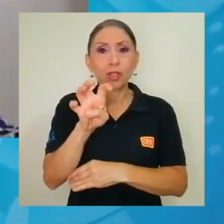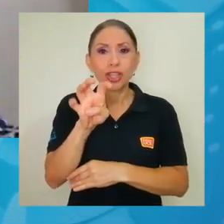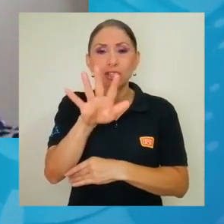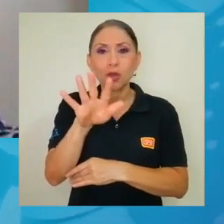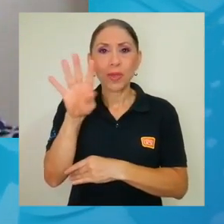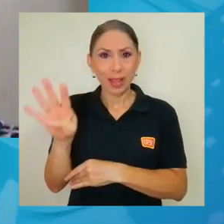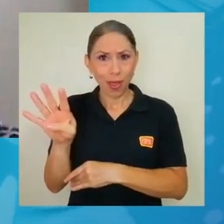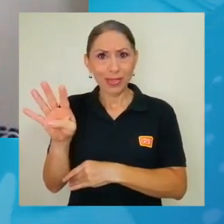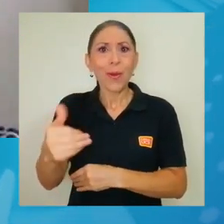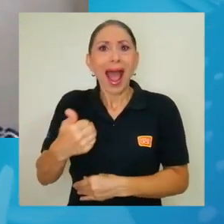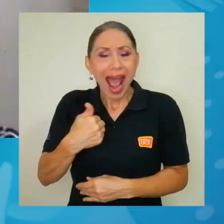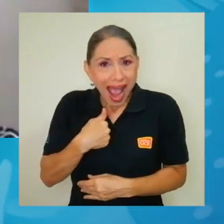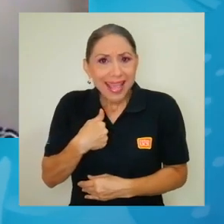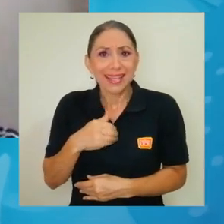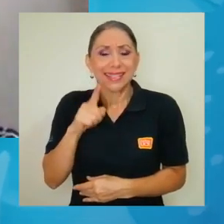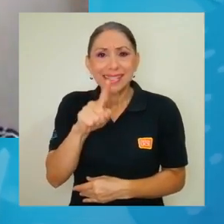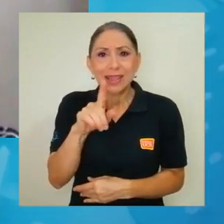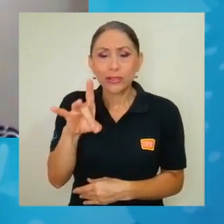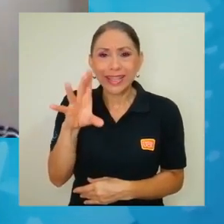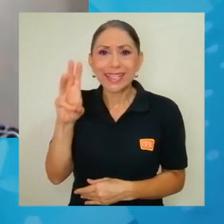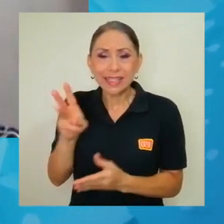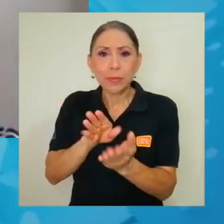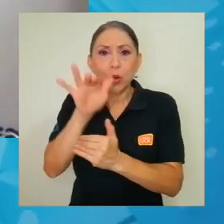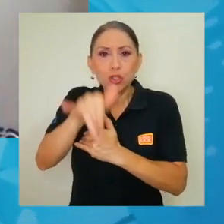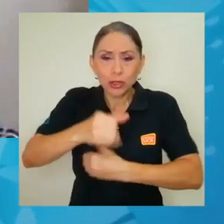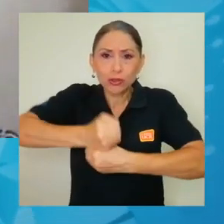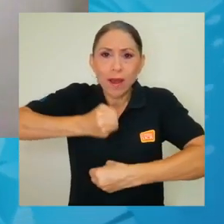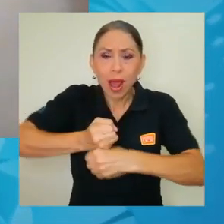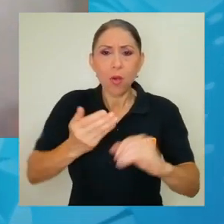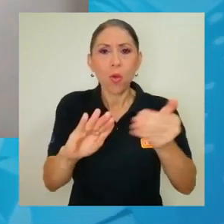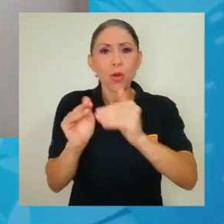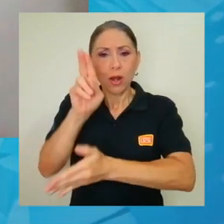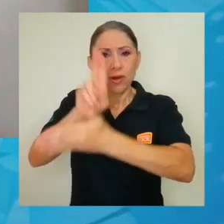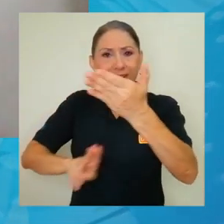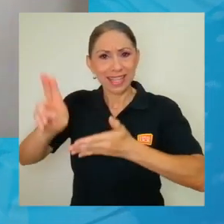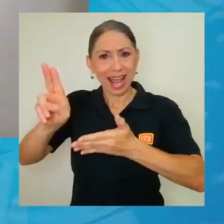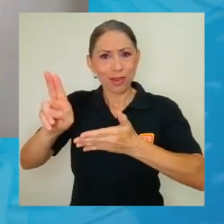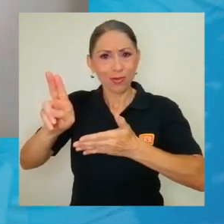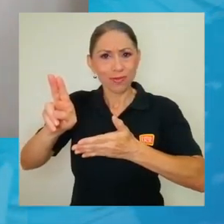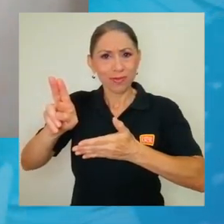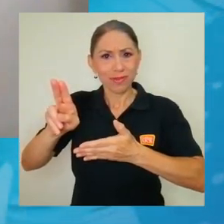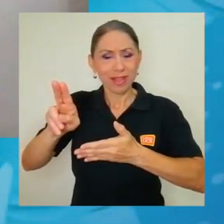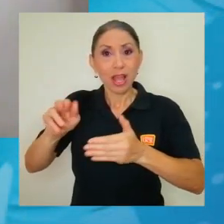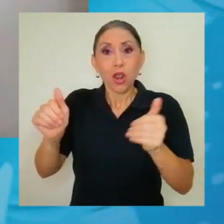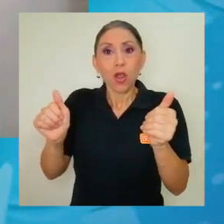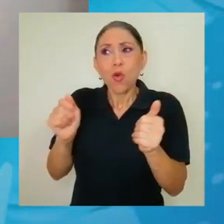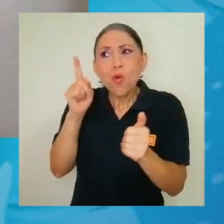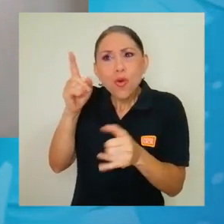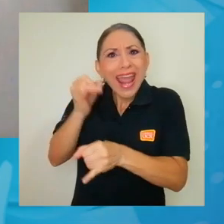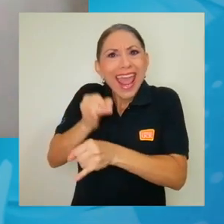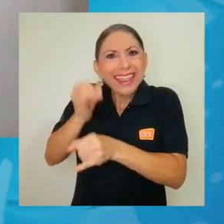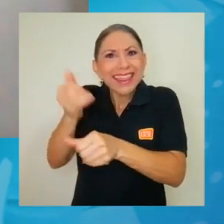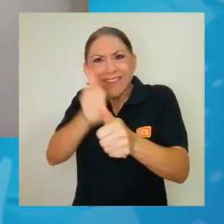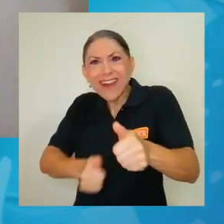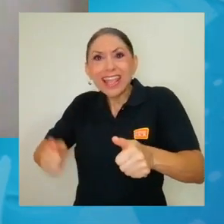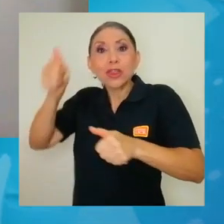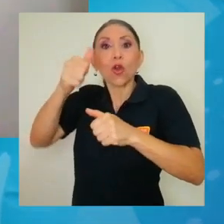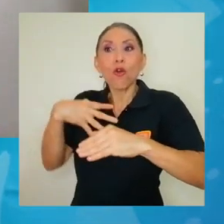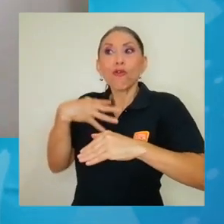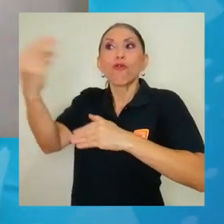hay 186 proyectos de trabajo comunal universitario. ¿Cómo va a ser un ente rector